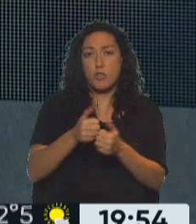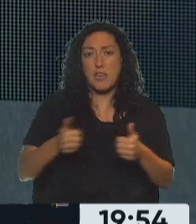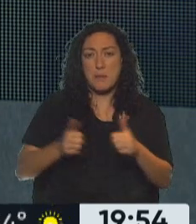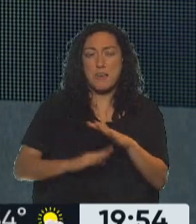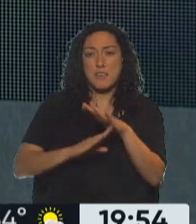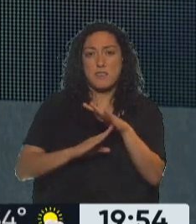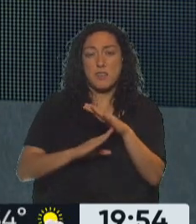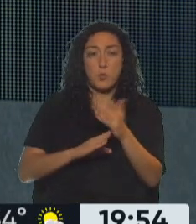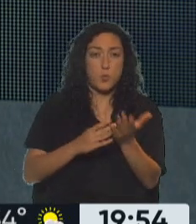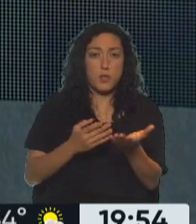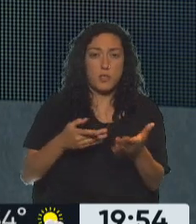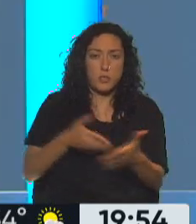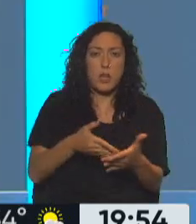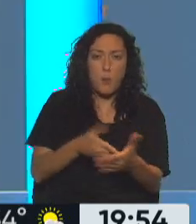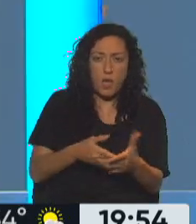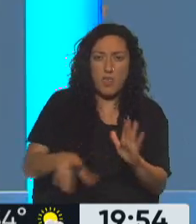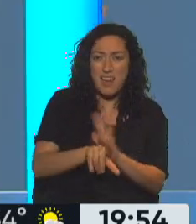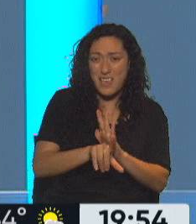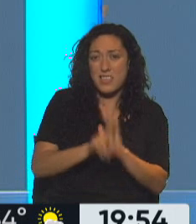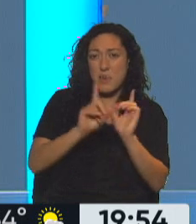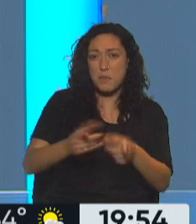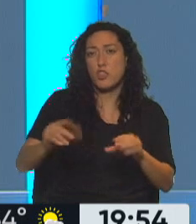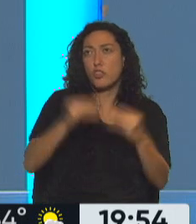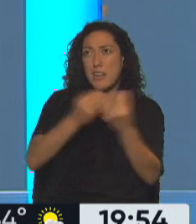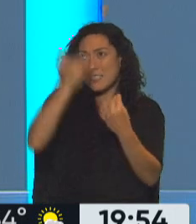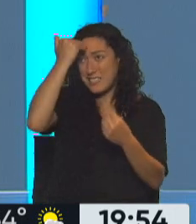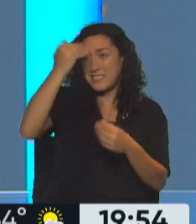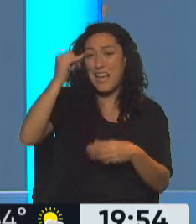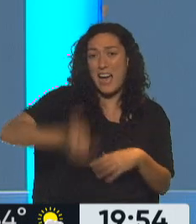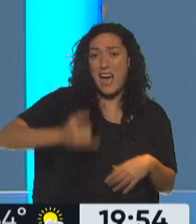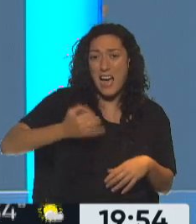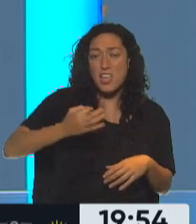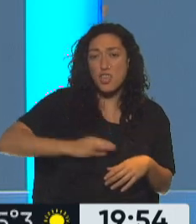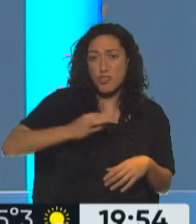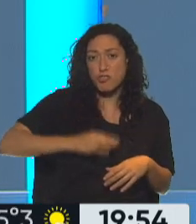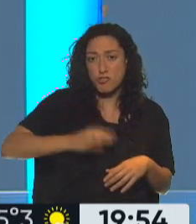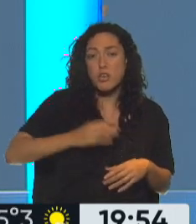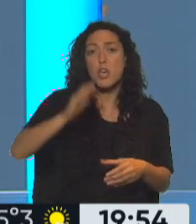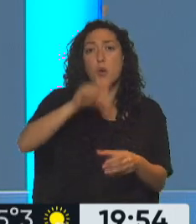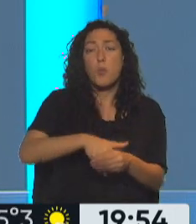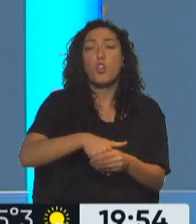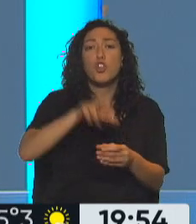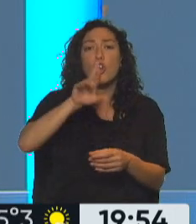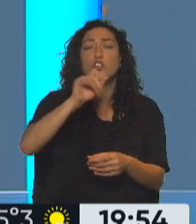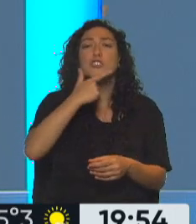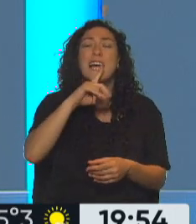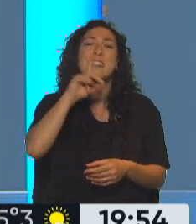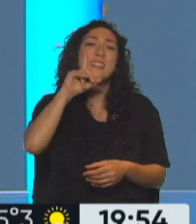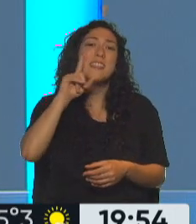quedó trabada, digamos. Y una ley que rigió durante 15 años, y la Corte Suprema, con el voto de Horacio Rosati, que se eligió como